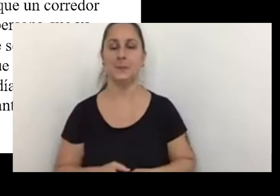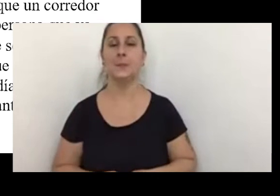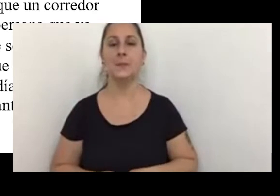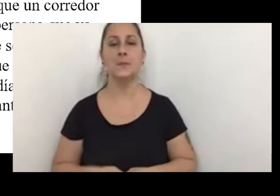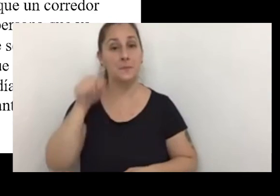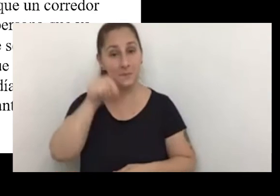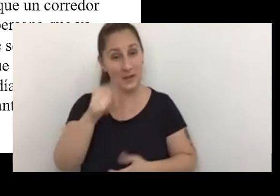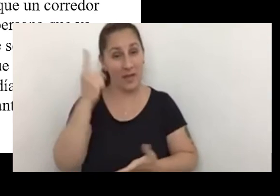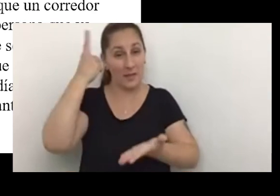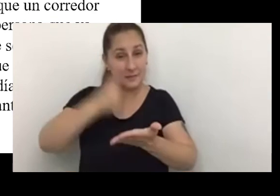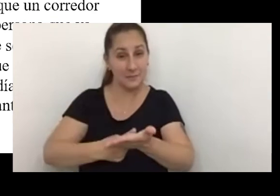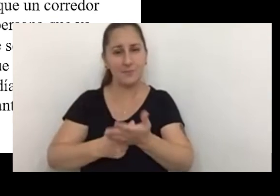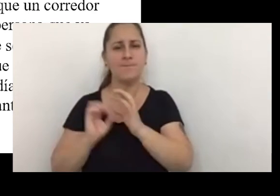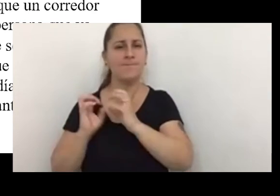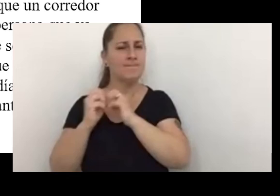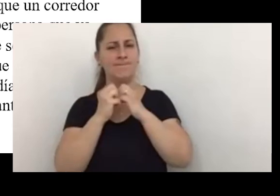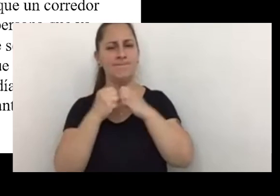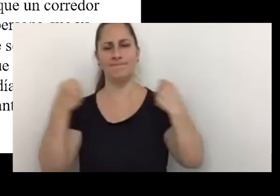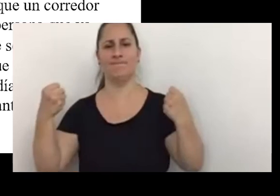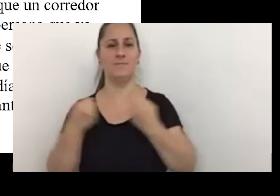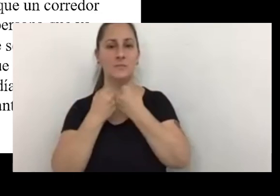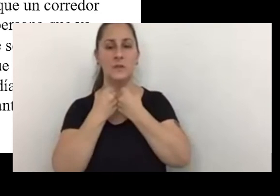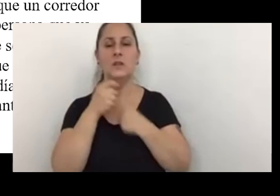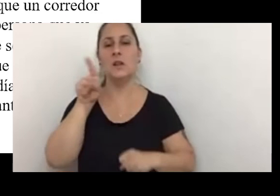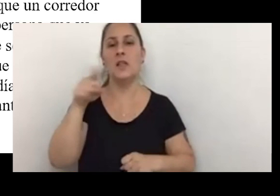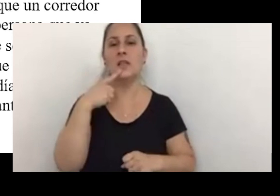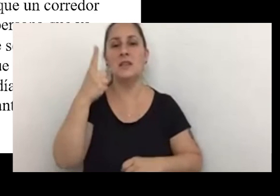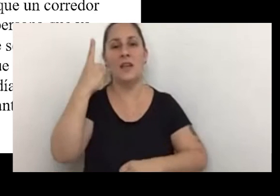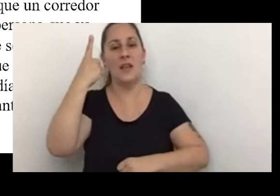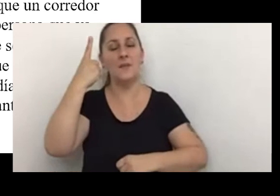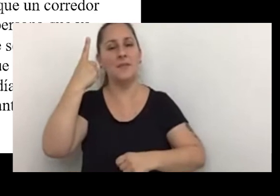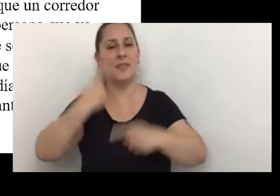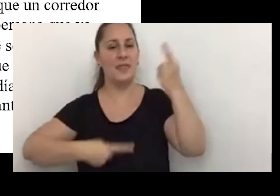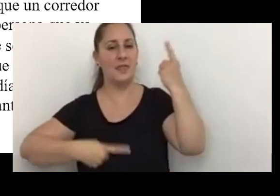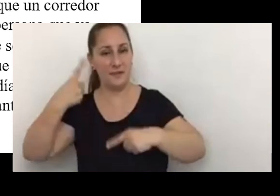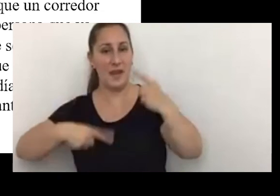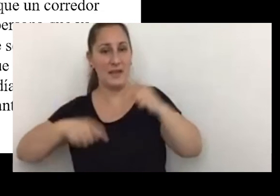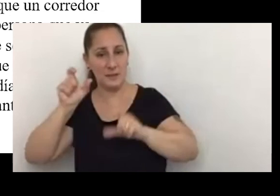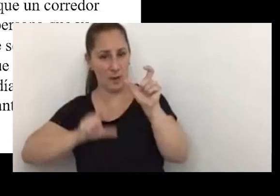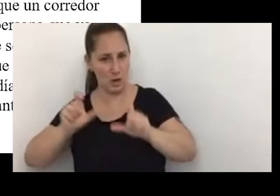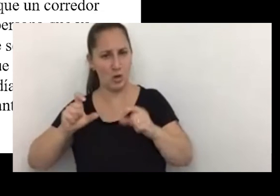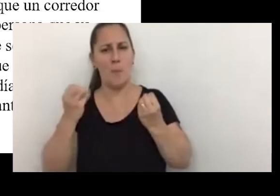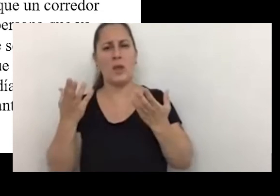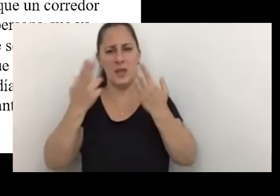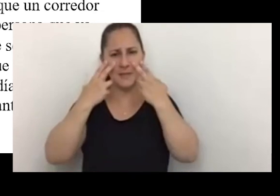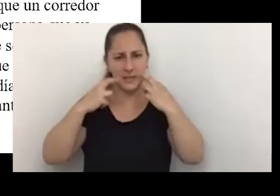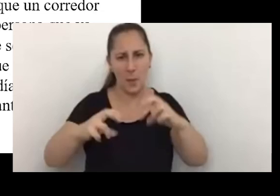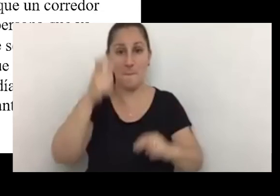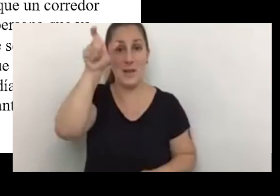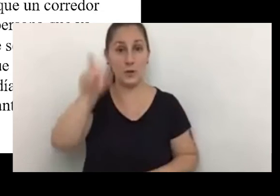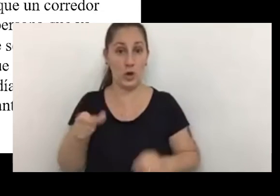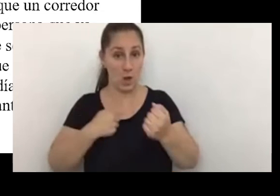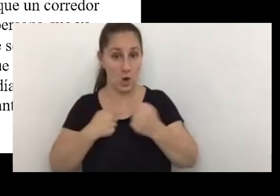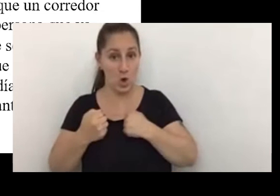viene consensuada con distintos interesados, porque han estudiado que un corredor consume